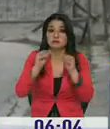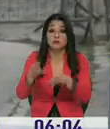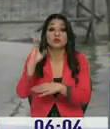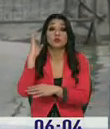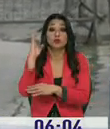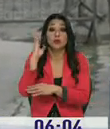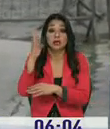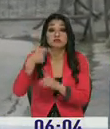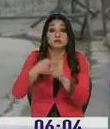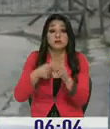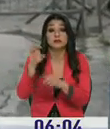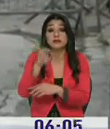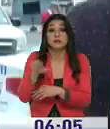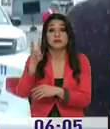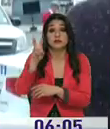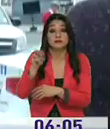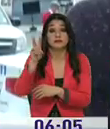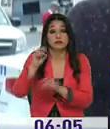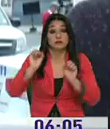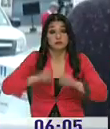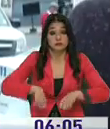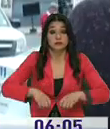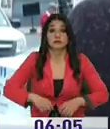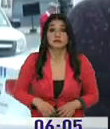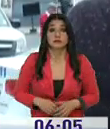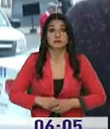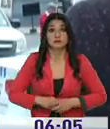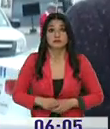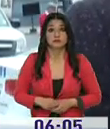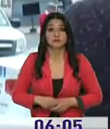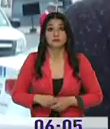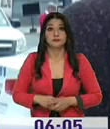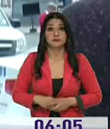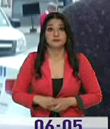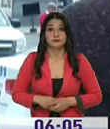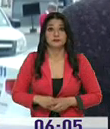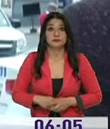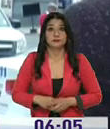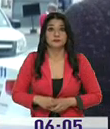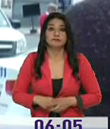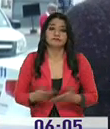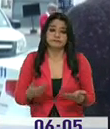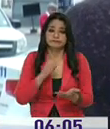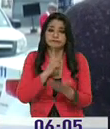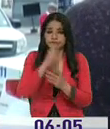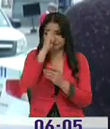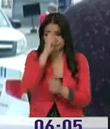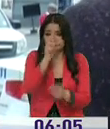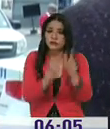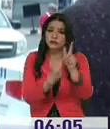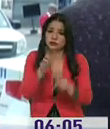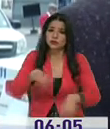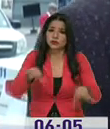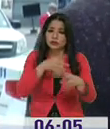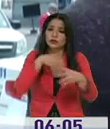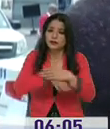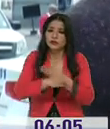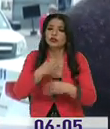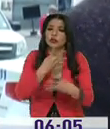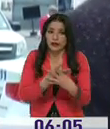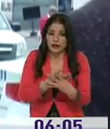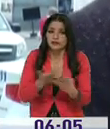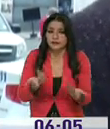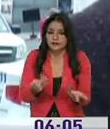para el mes de enero del 2020 sobre la base de ese afecto buscar la dignidad de todos y cada una de las personas